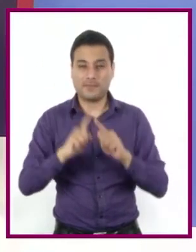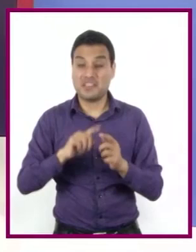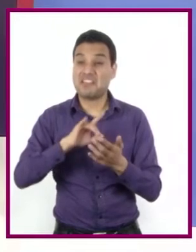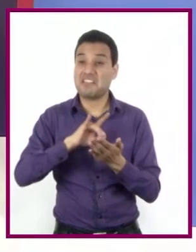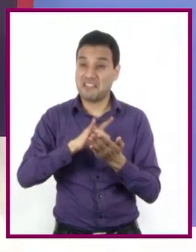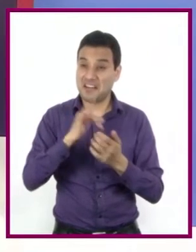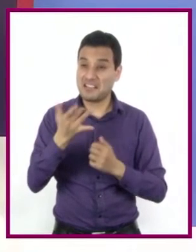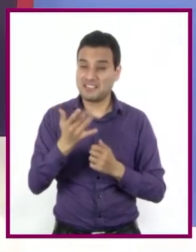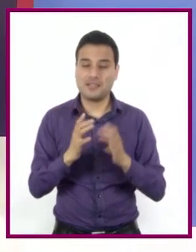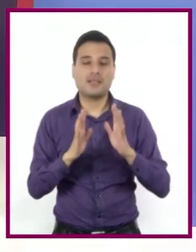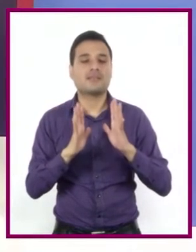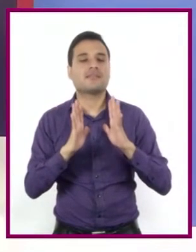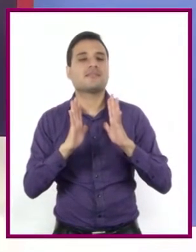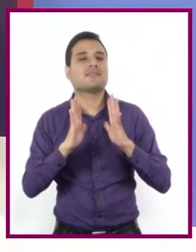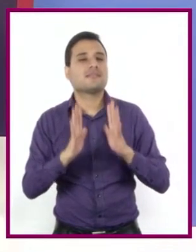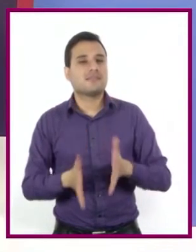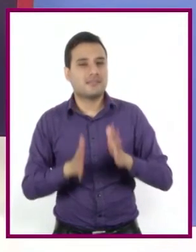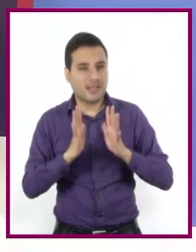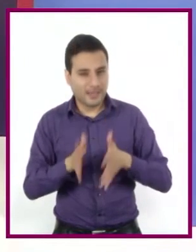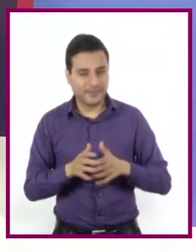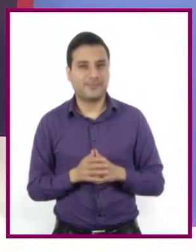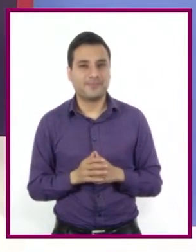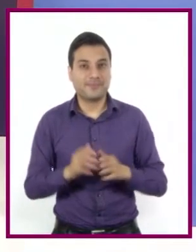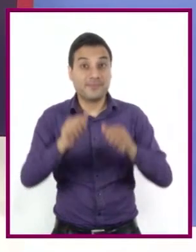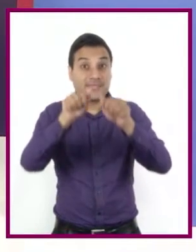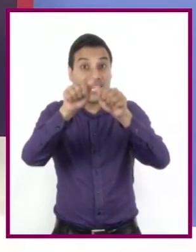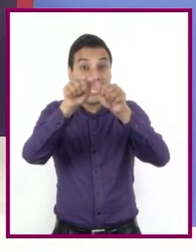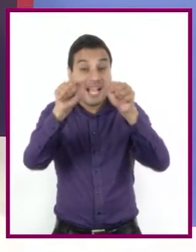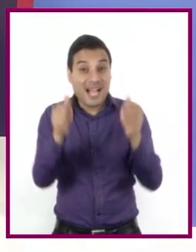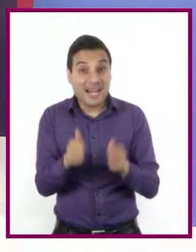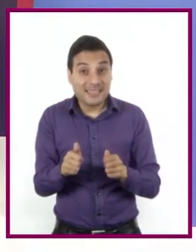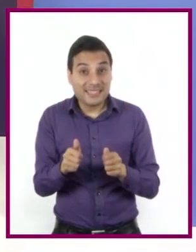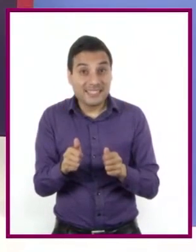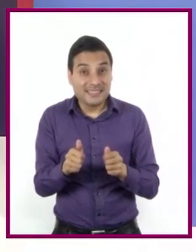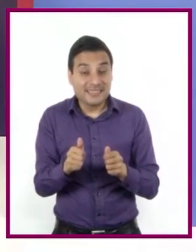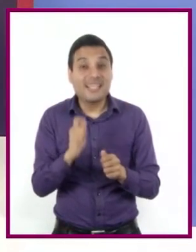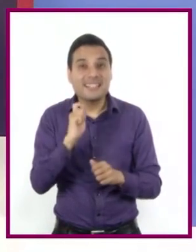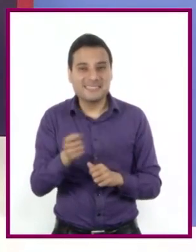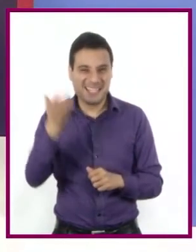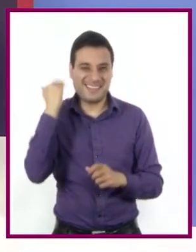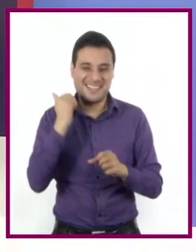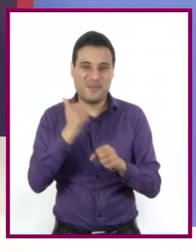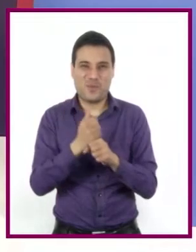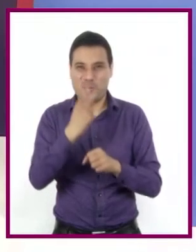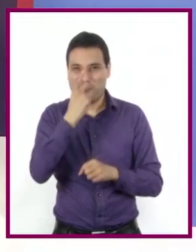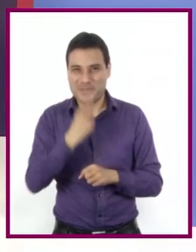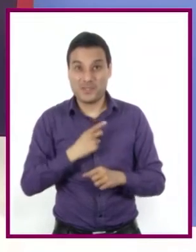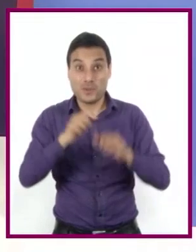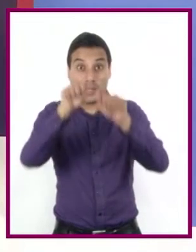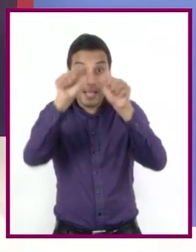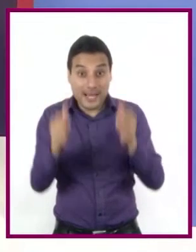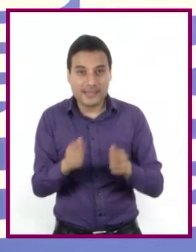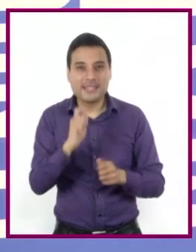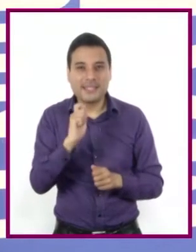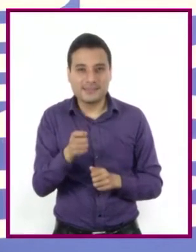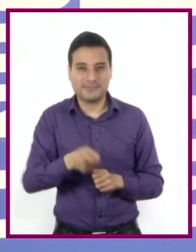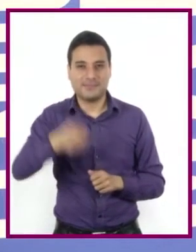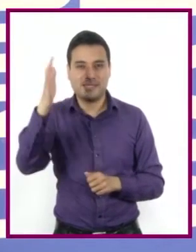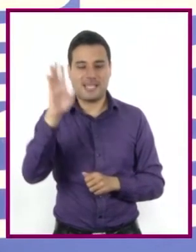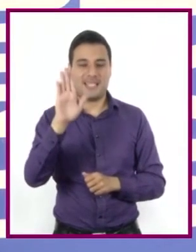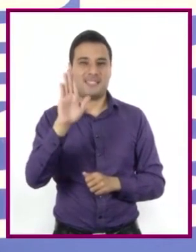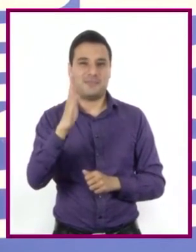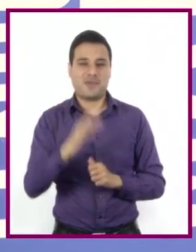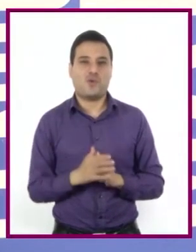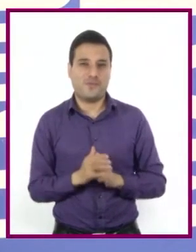hoy entiendo mejor por qué el arte, como decía mi abuelo, puede ser un espejo de la historia. Vamos